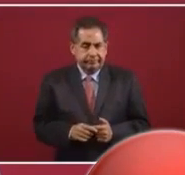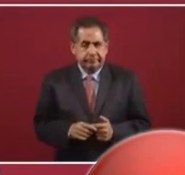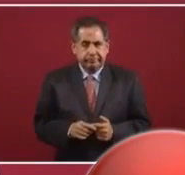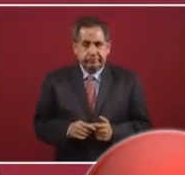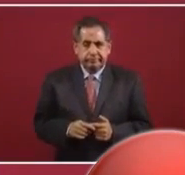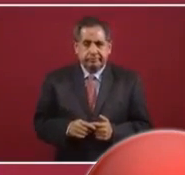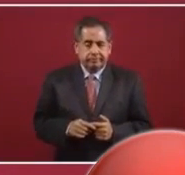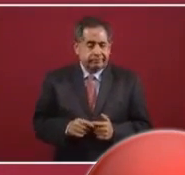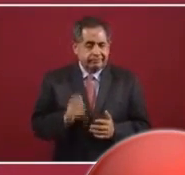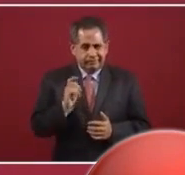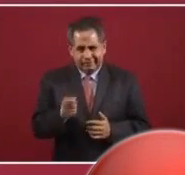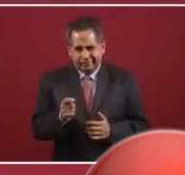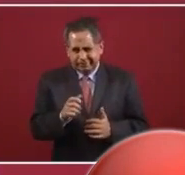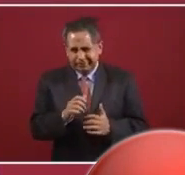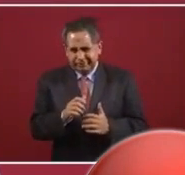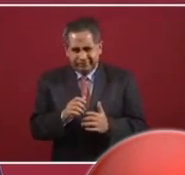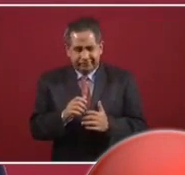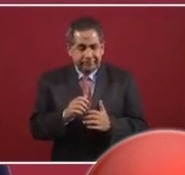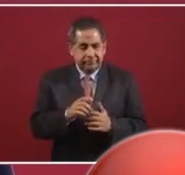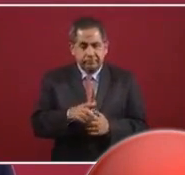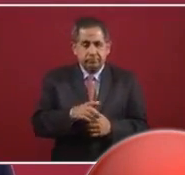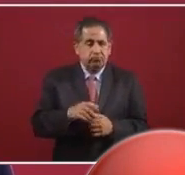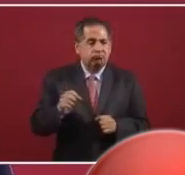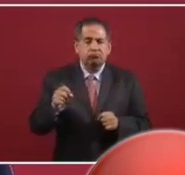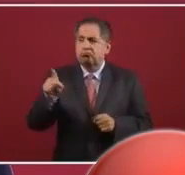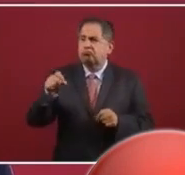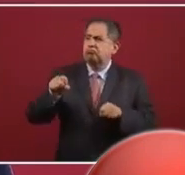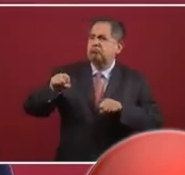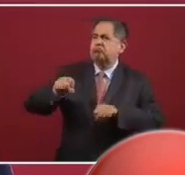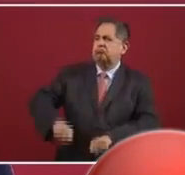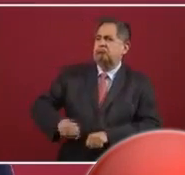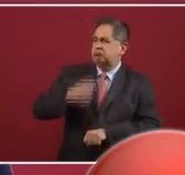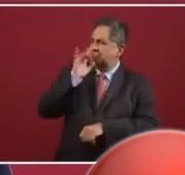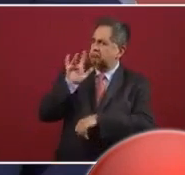terminar con los fueros